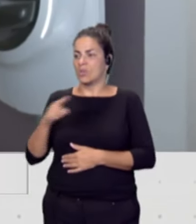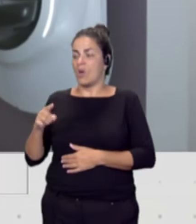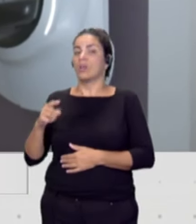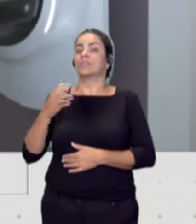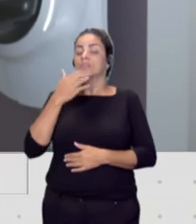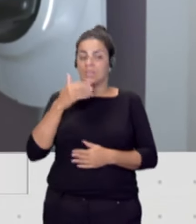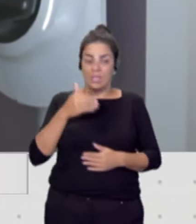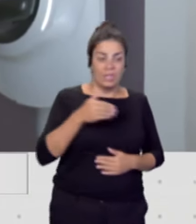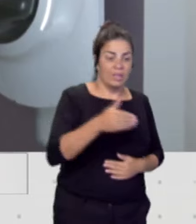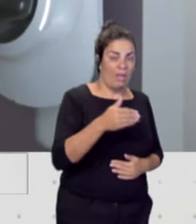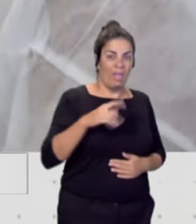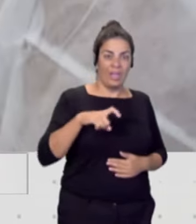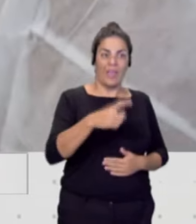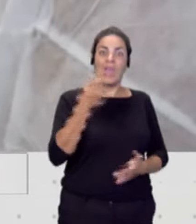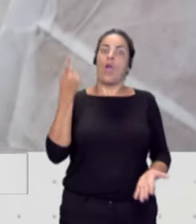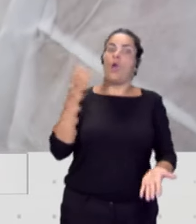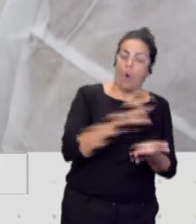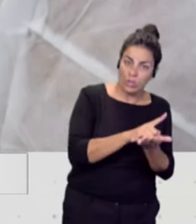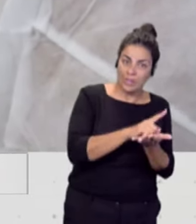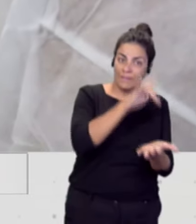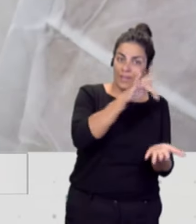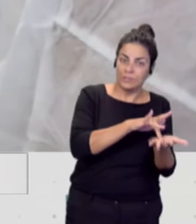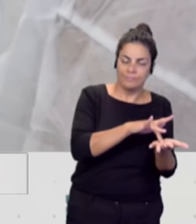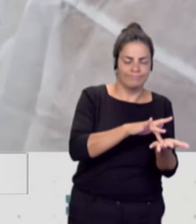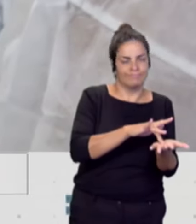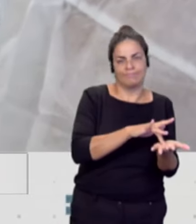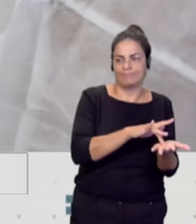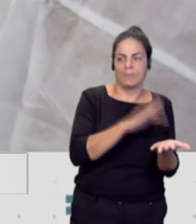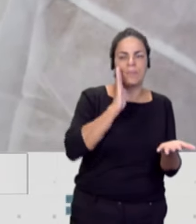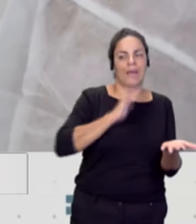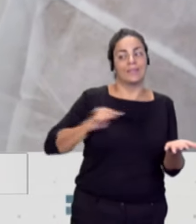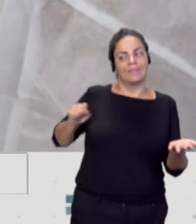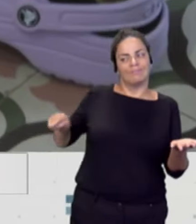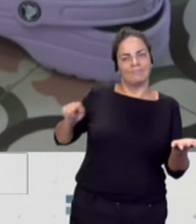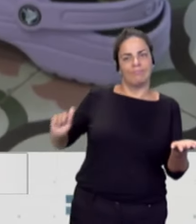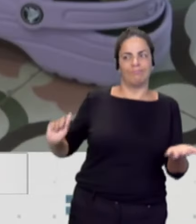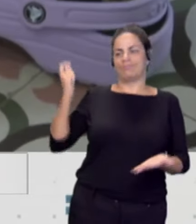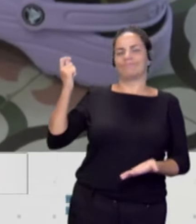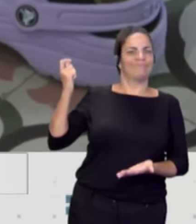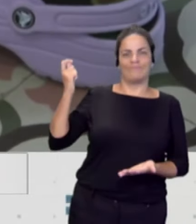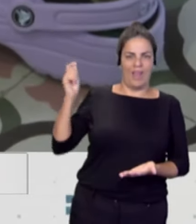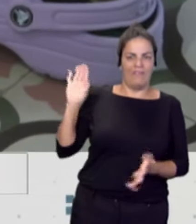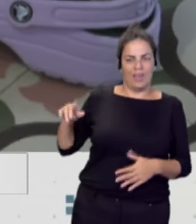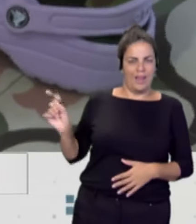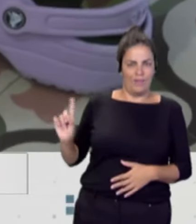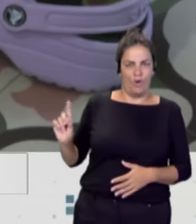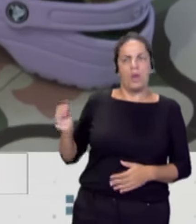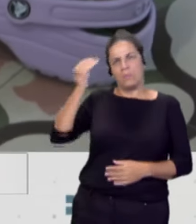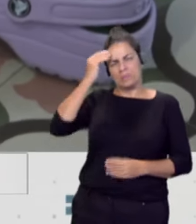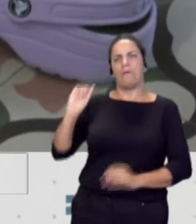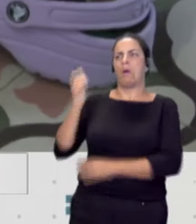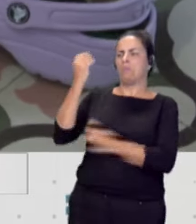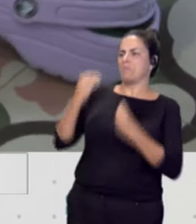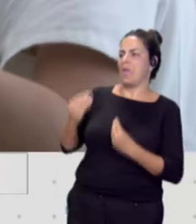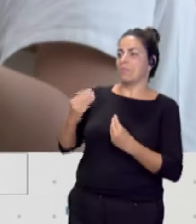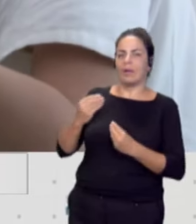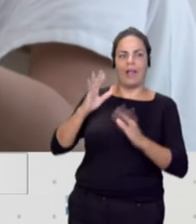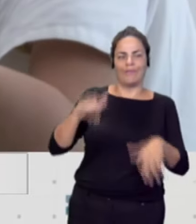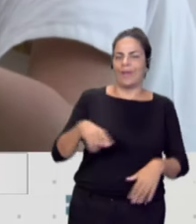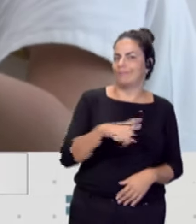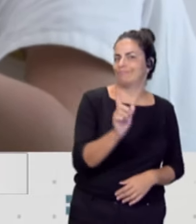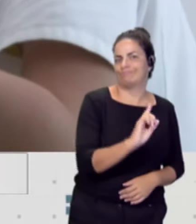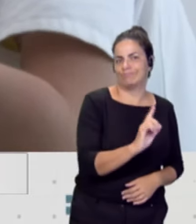es como si no hubiera salido como tan bien como se esperaba. Entonces la sensación